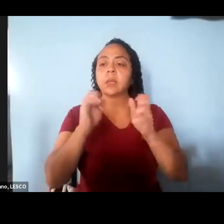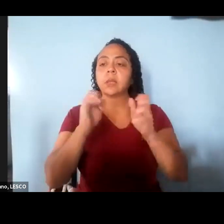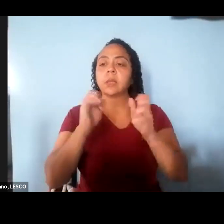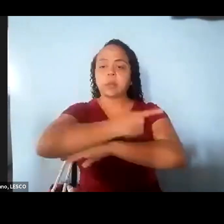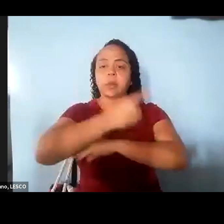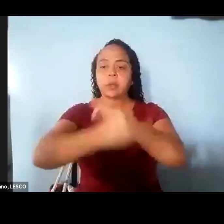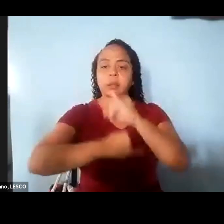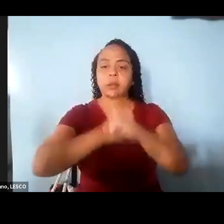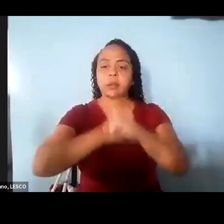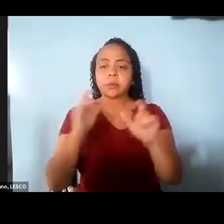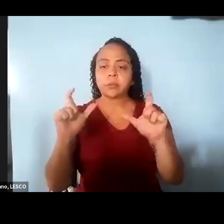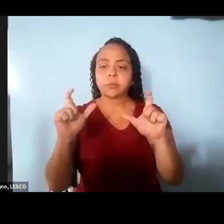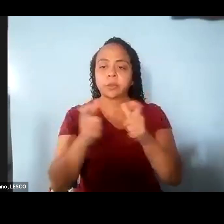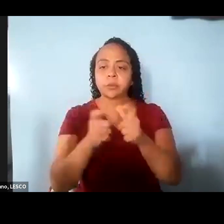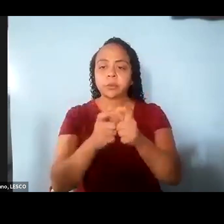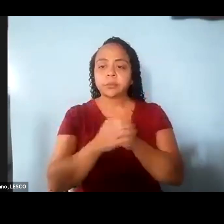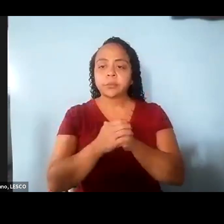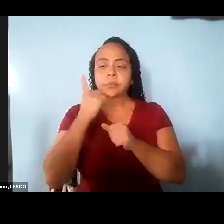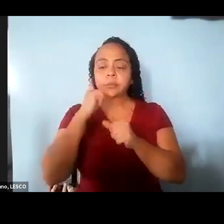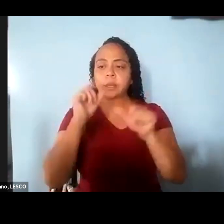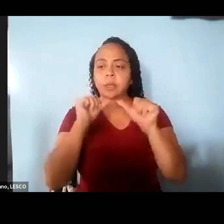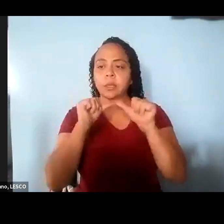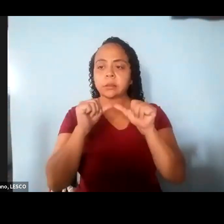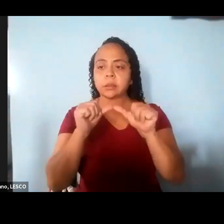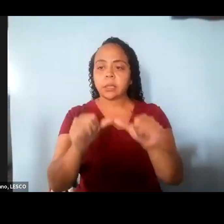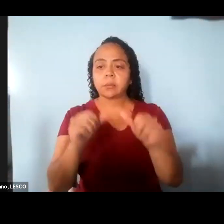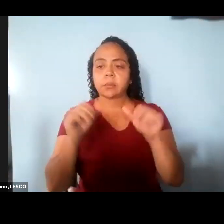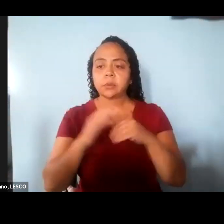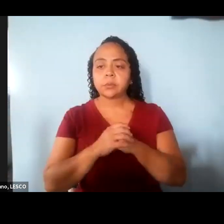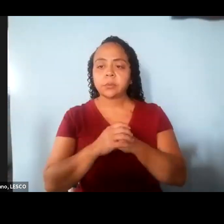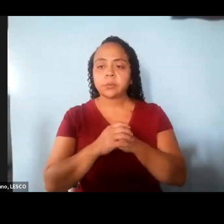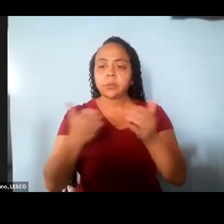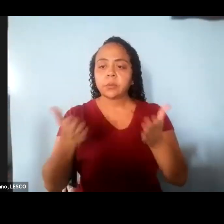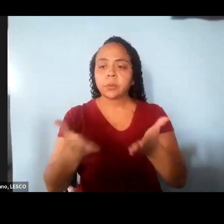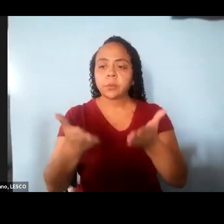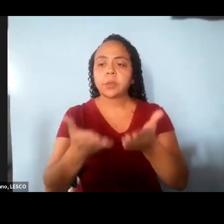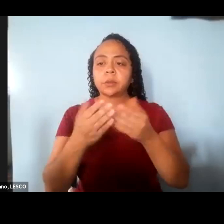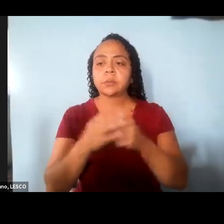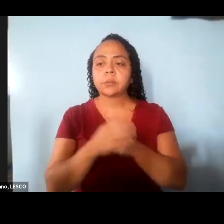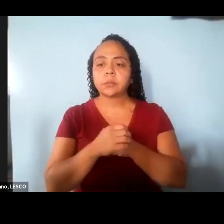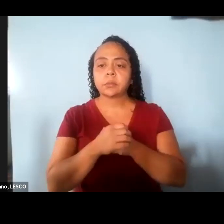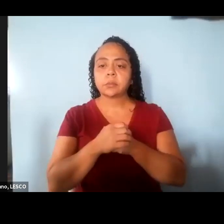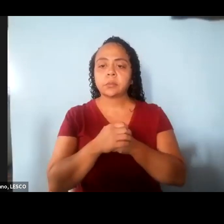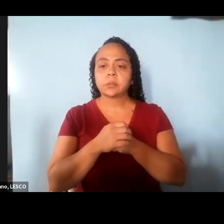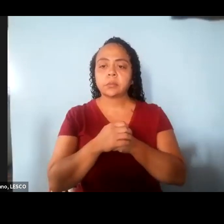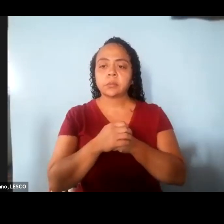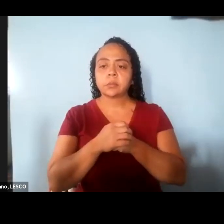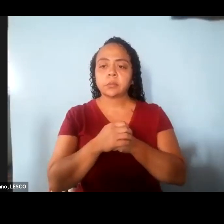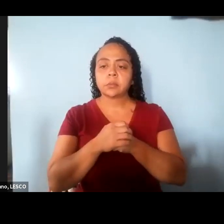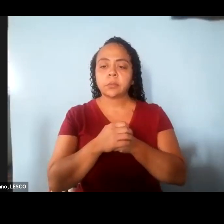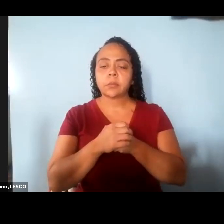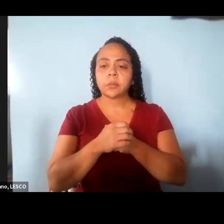del riesgo de desastres para que sigamos promoviendo una vinculación más efectiva con la cooperación internacional